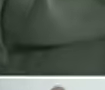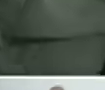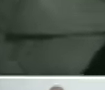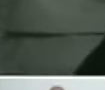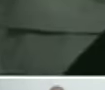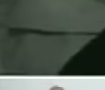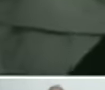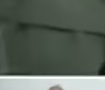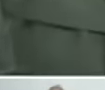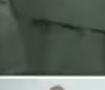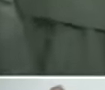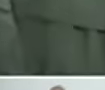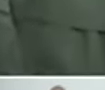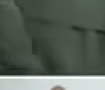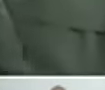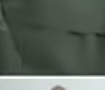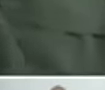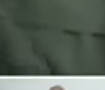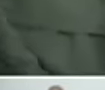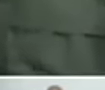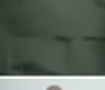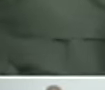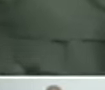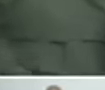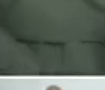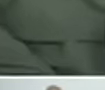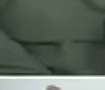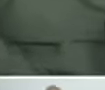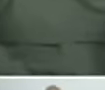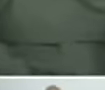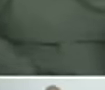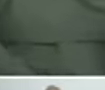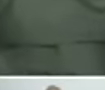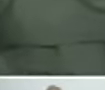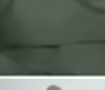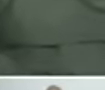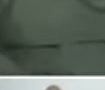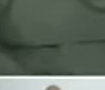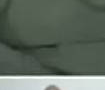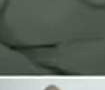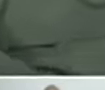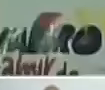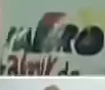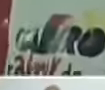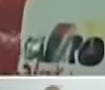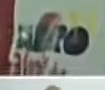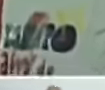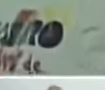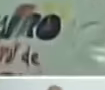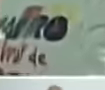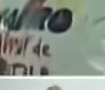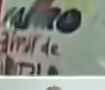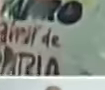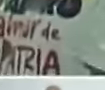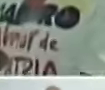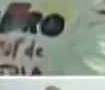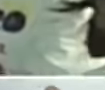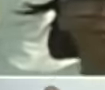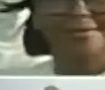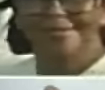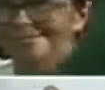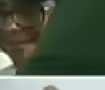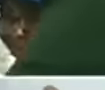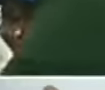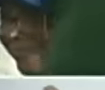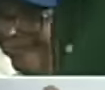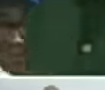país. Expresó su profundo amor por la patria y el compromiso de defenderla hasta con su vida si fuese necesario. Afirmó que su inscripción es también